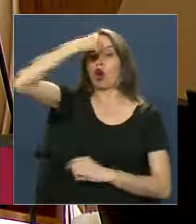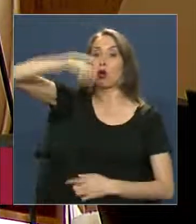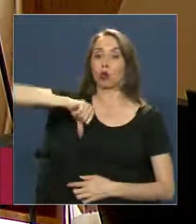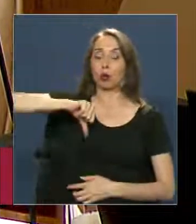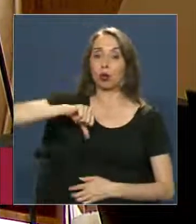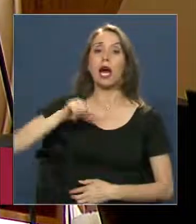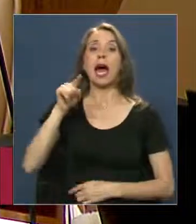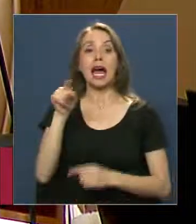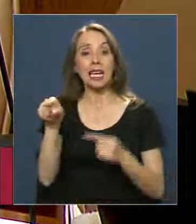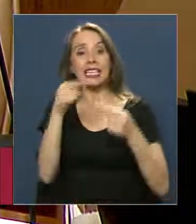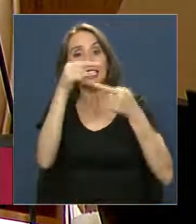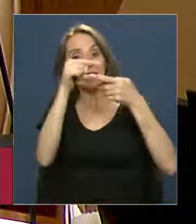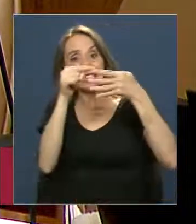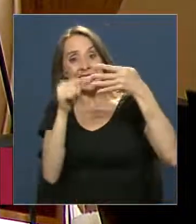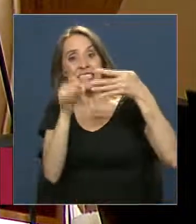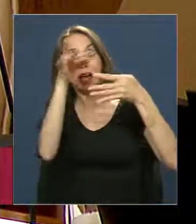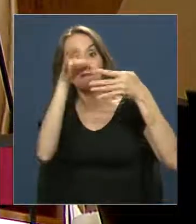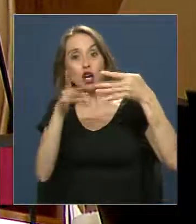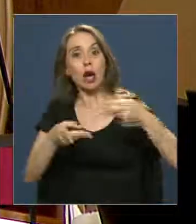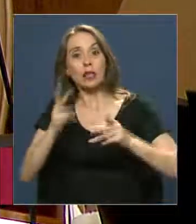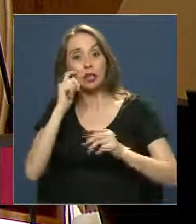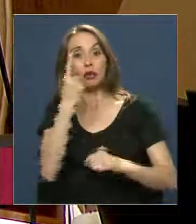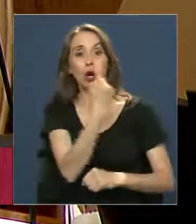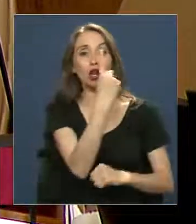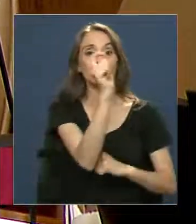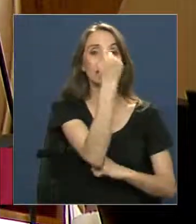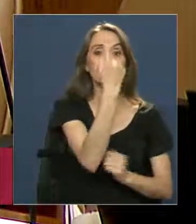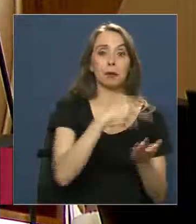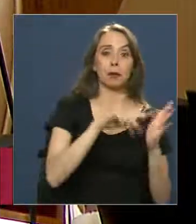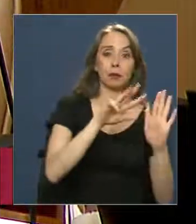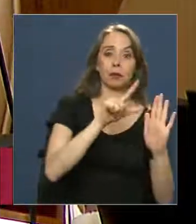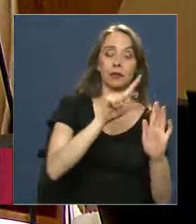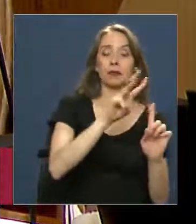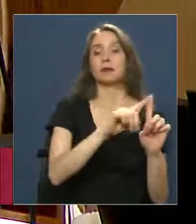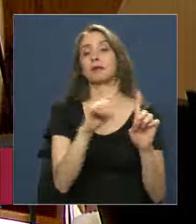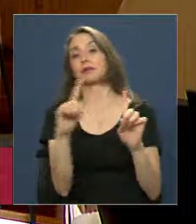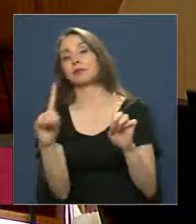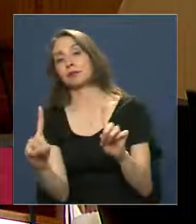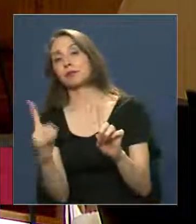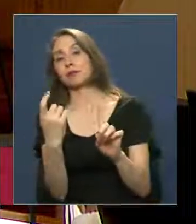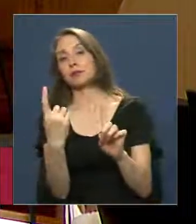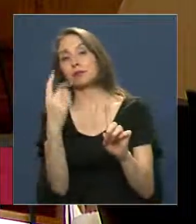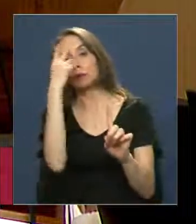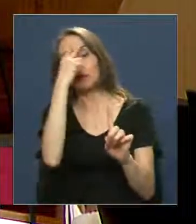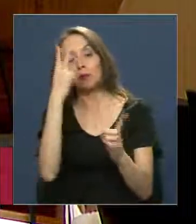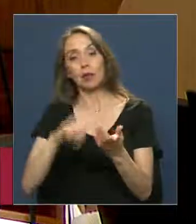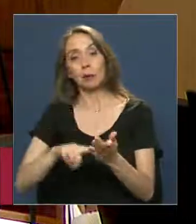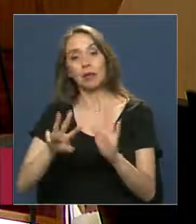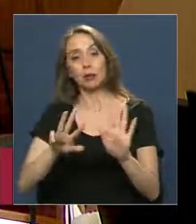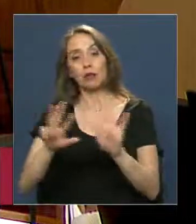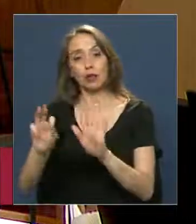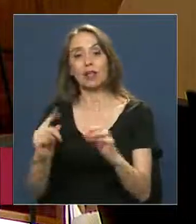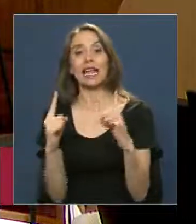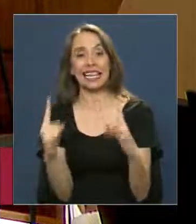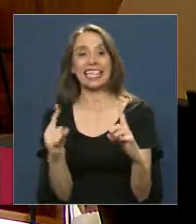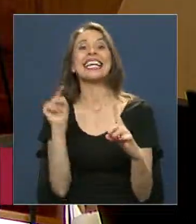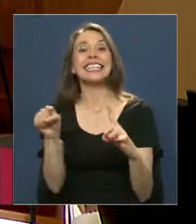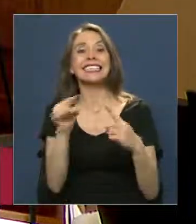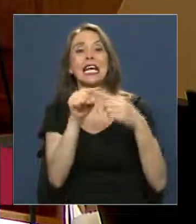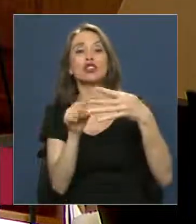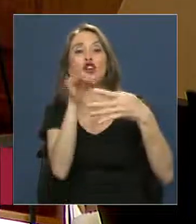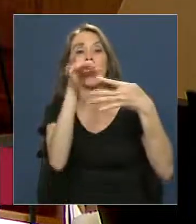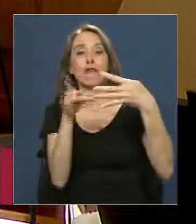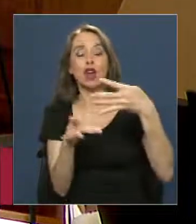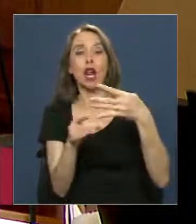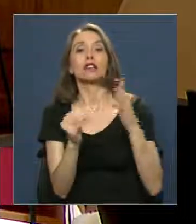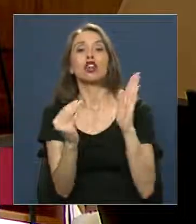Ellas, me refiero a las violaciones de derechos humanos ocurridas entre el 11 de septiembre de 1973 y el 11 de marzo de 1990.